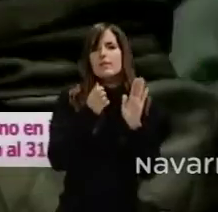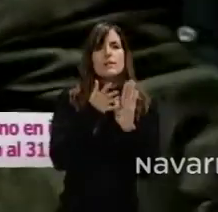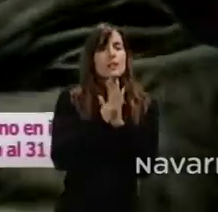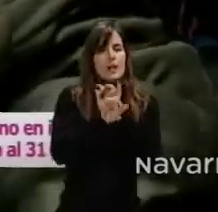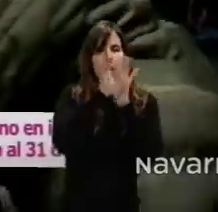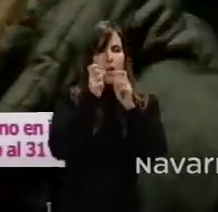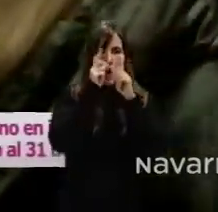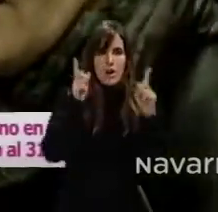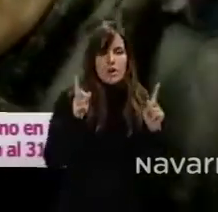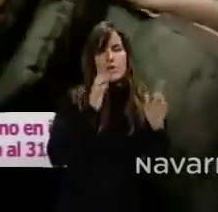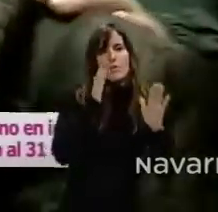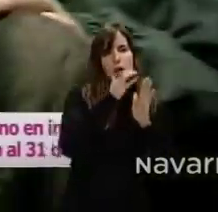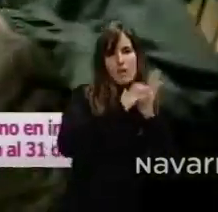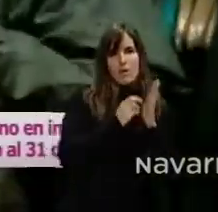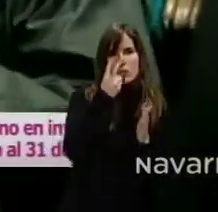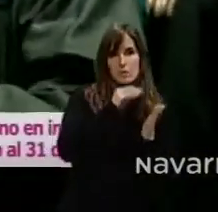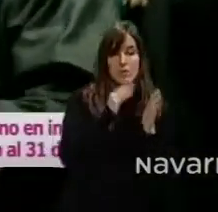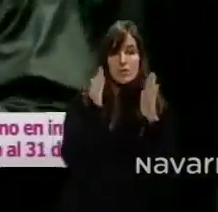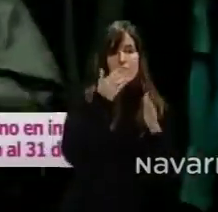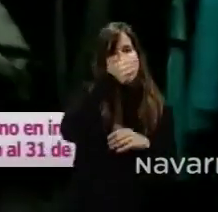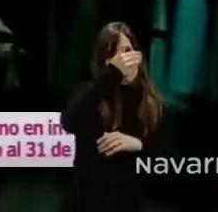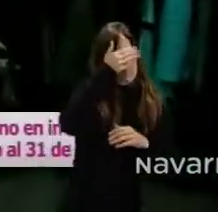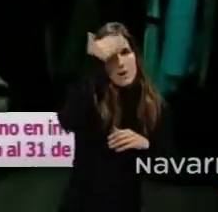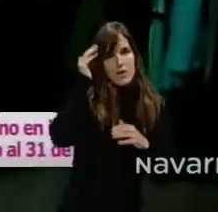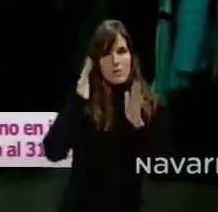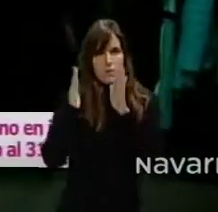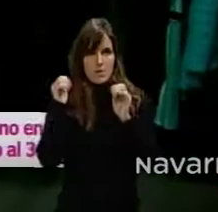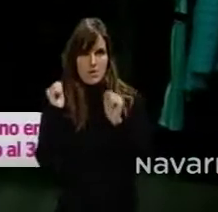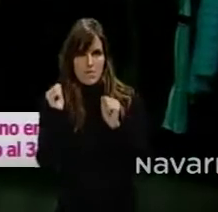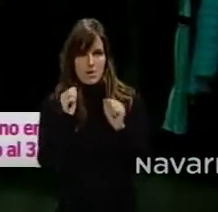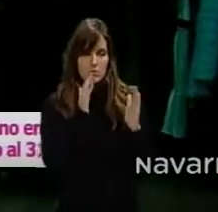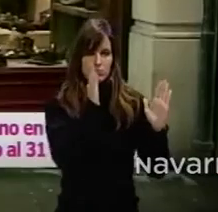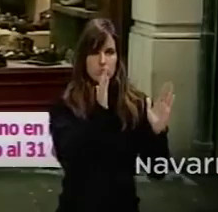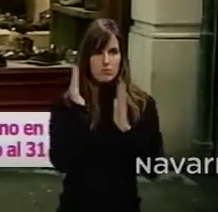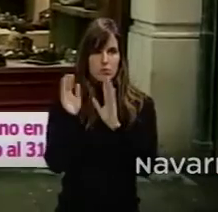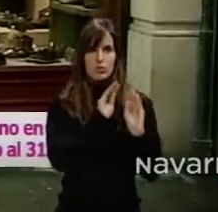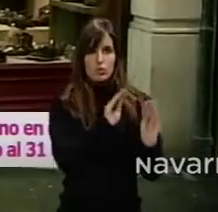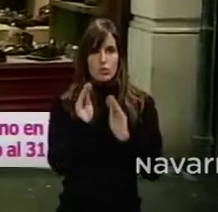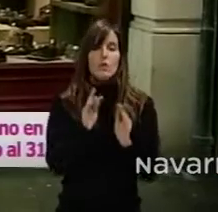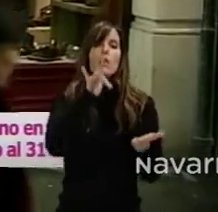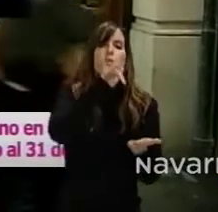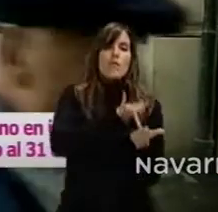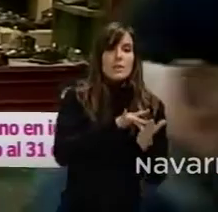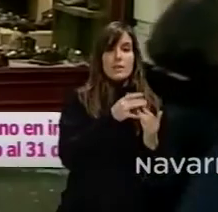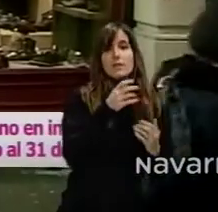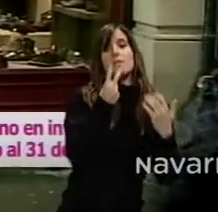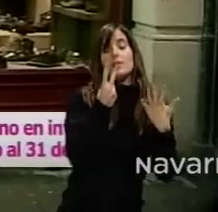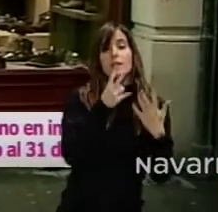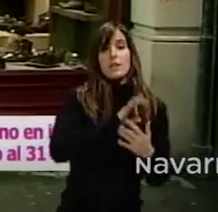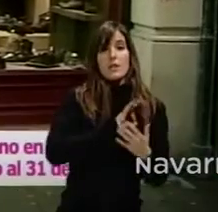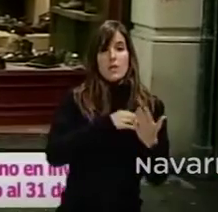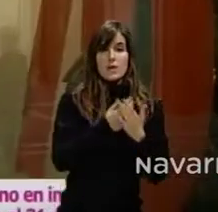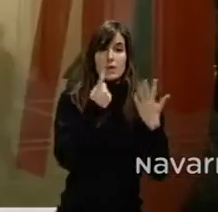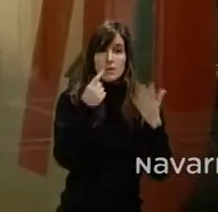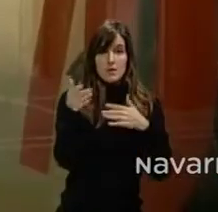periodos de rebajas al año, uno en invierno y otro en verano, y las fechas que se han concretado son de 7 de enero a